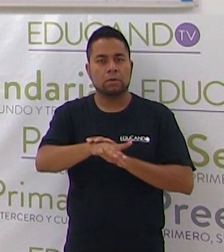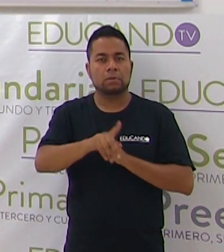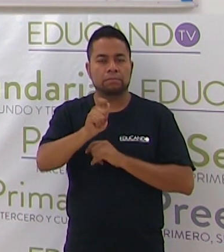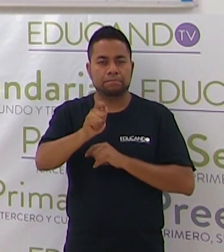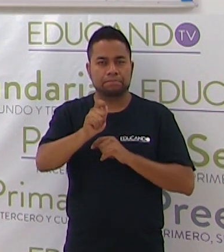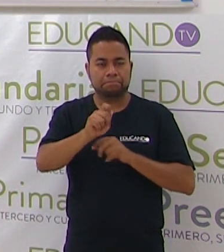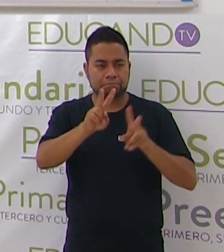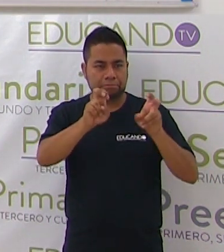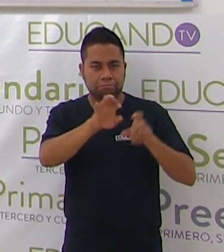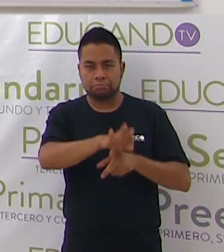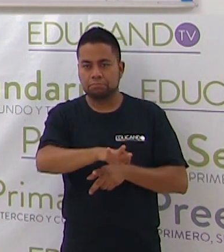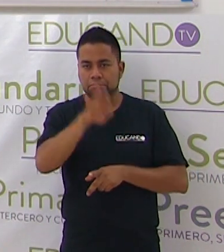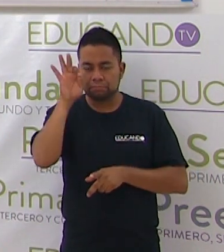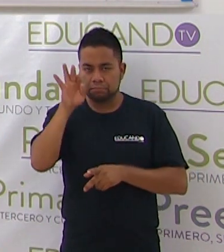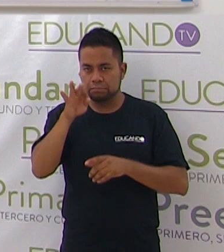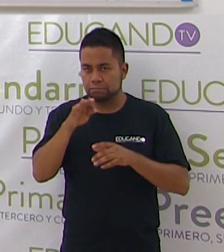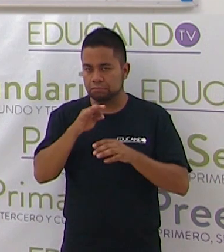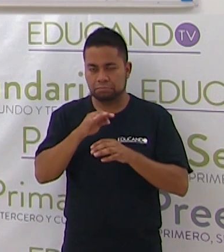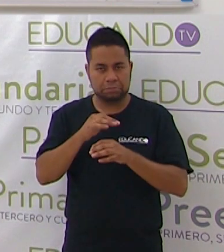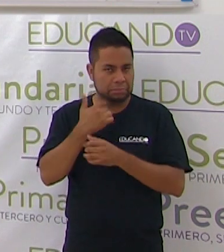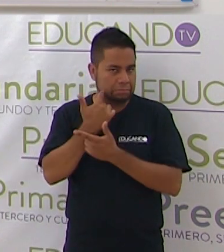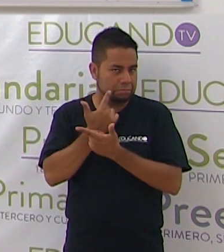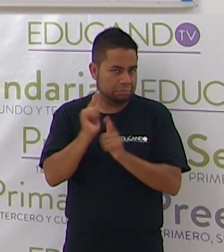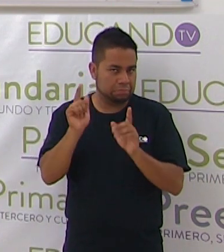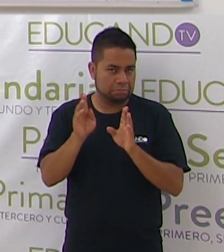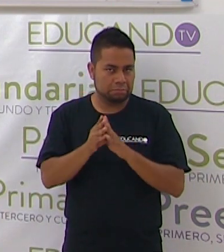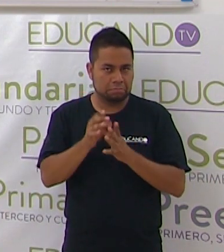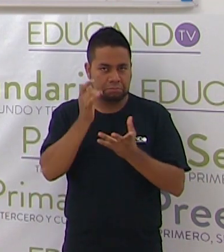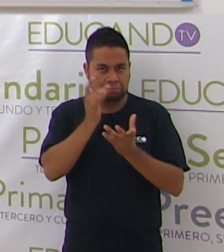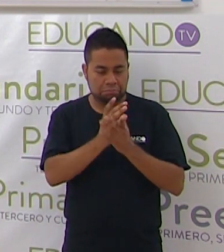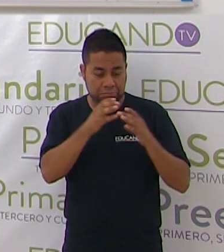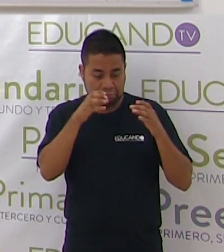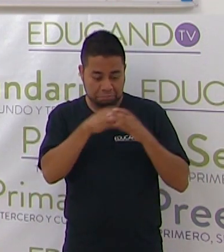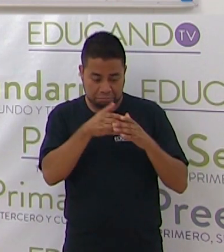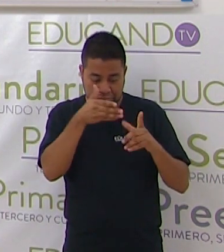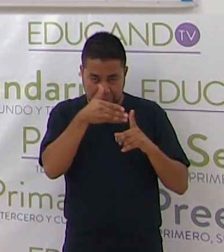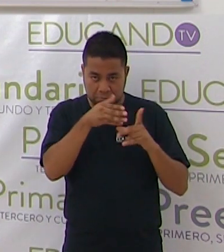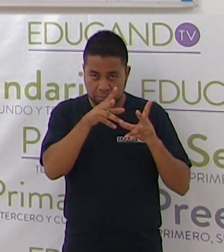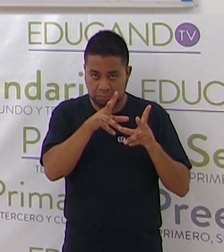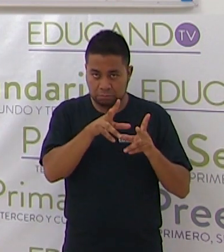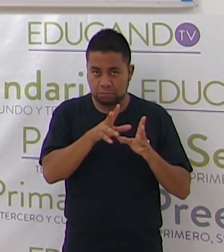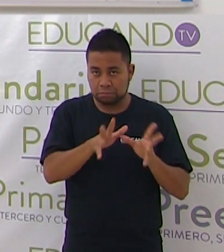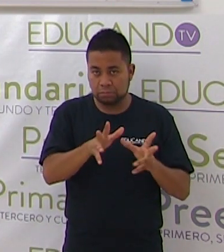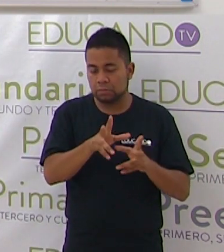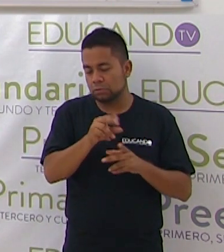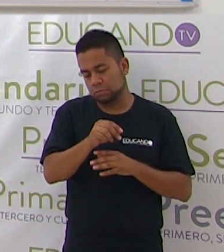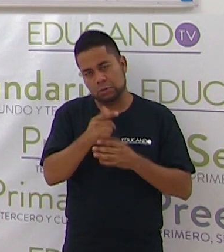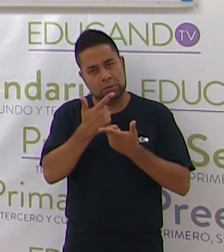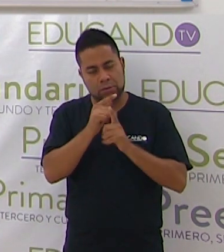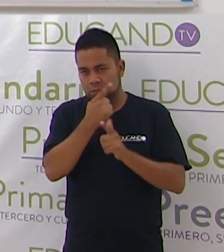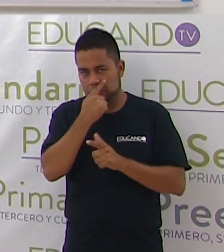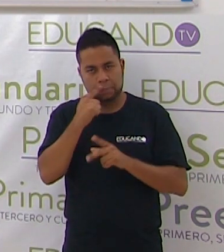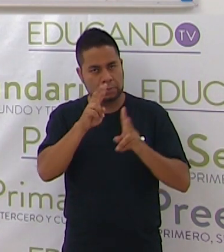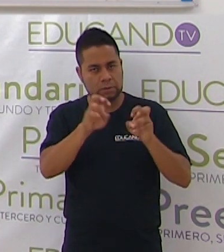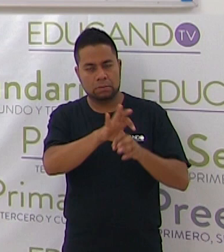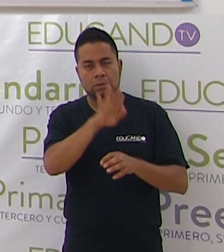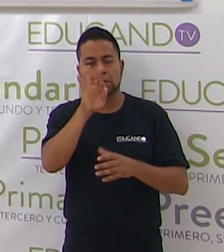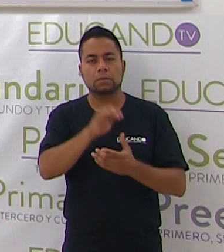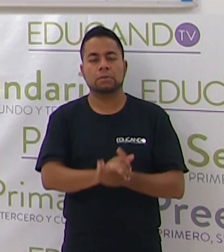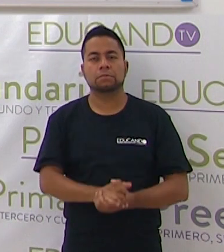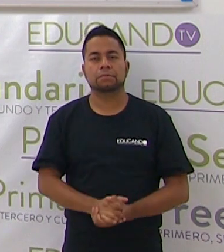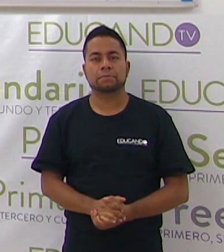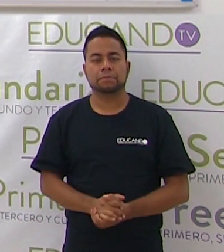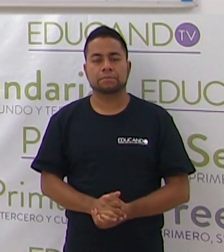van a elegir cualquiera. Yo nada más estaba sugiriendo. Y bueno, y después